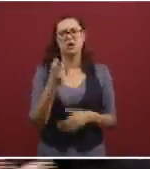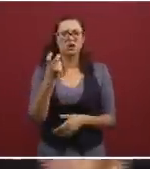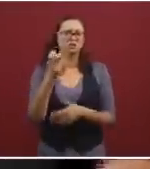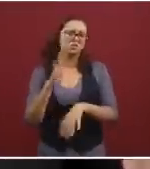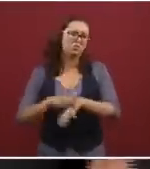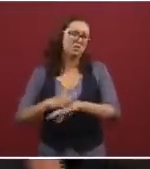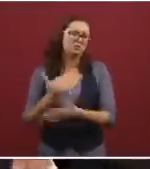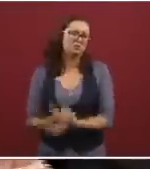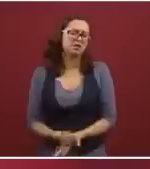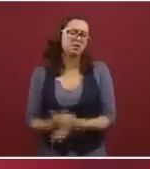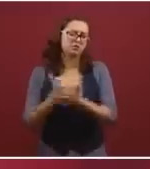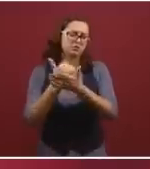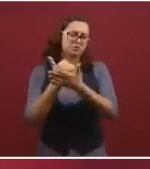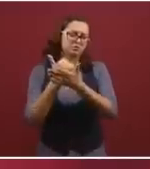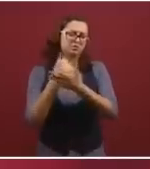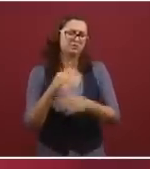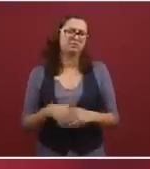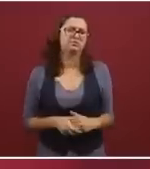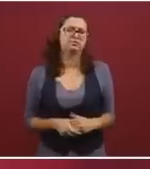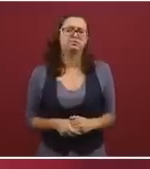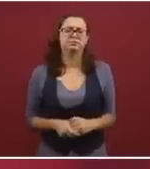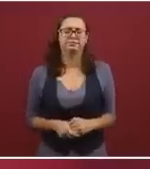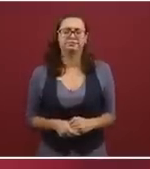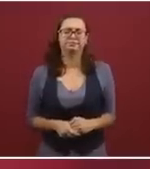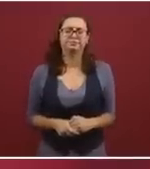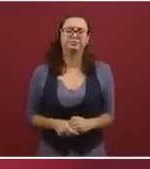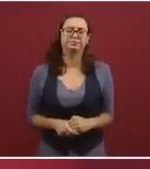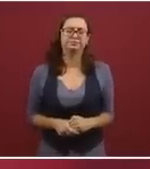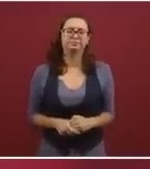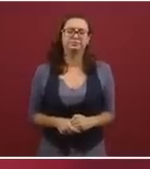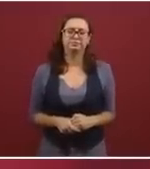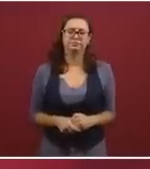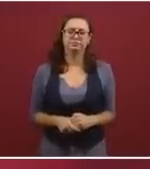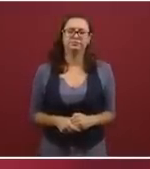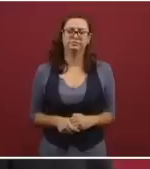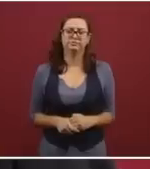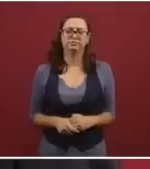El que, a ver,